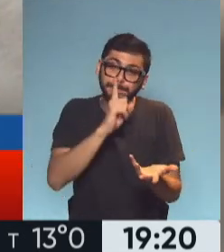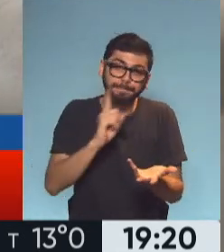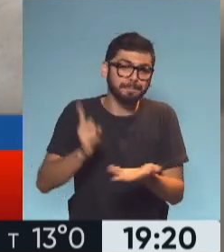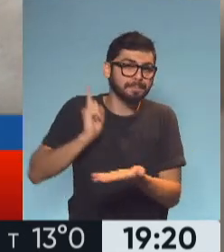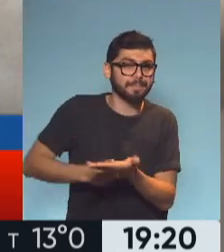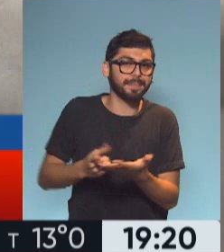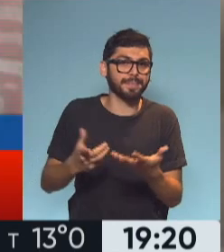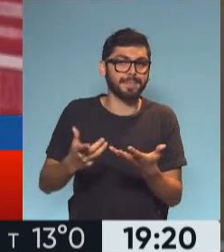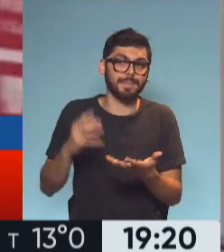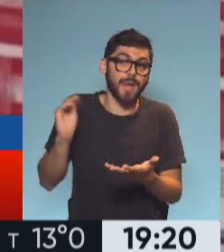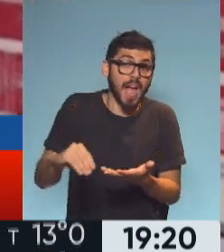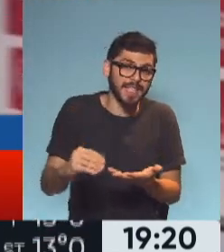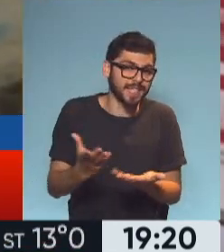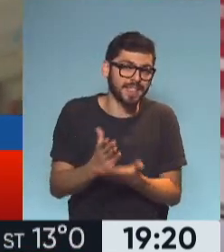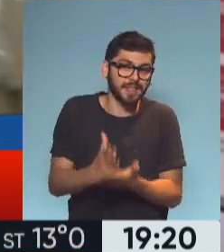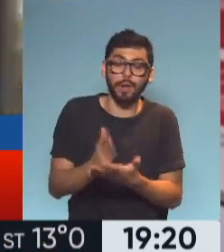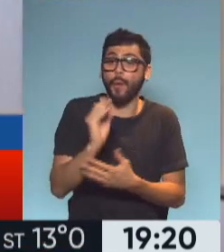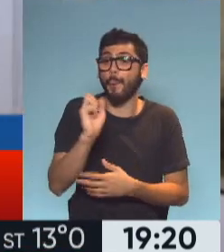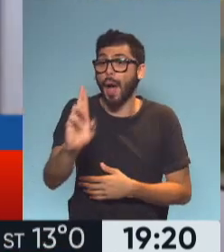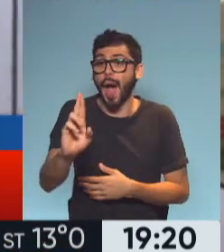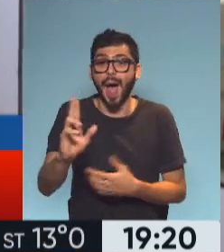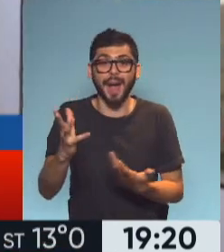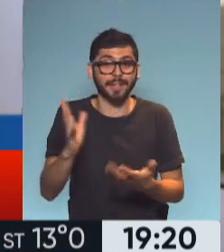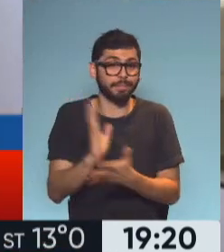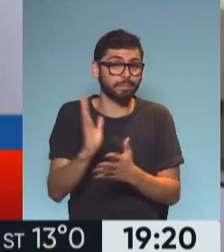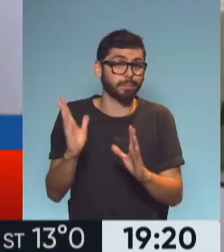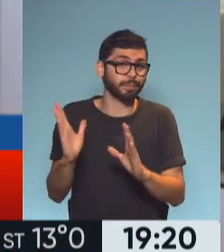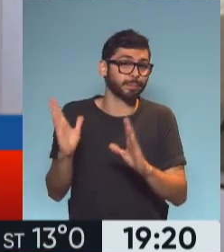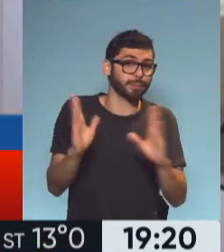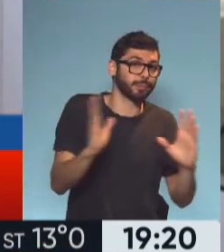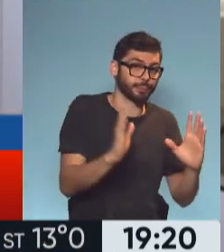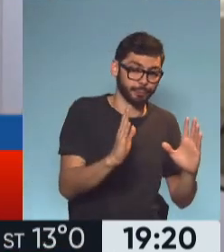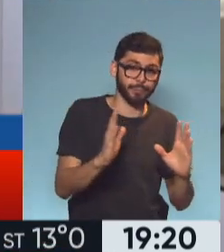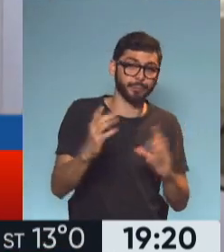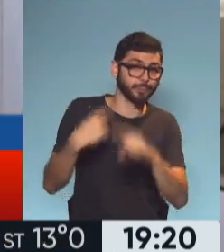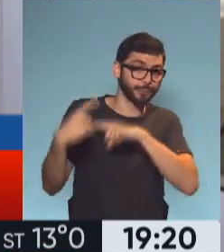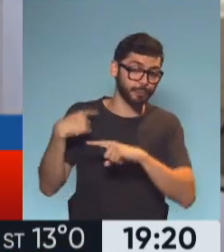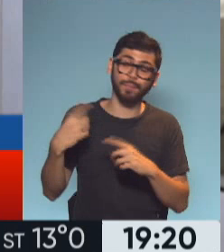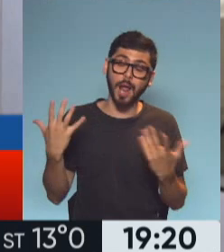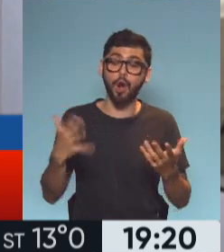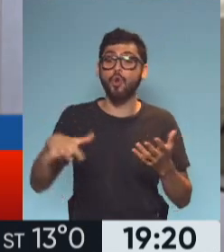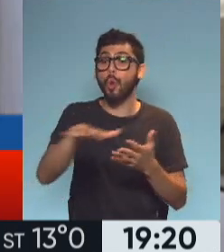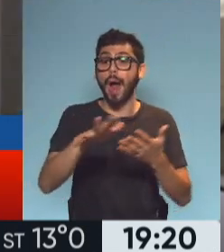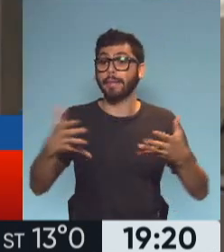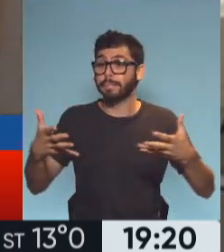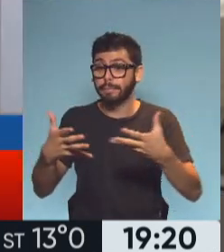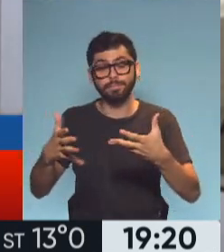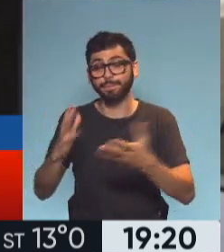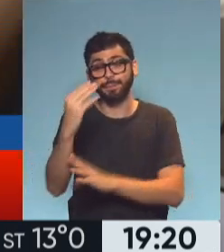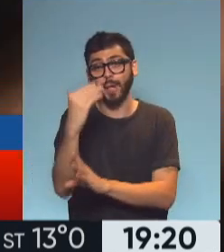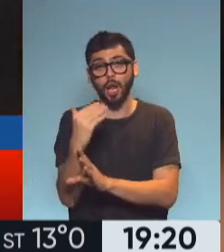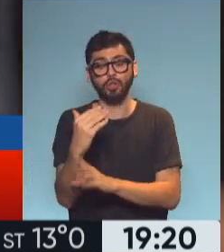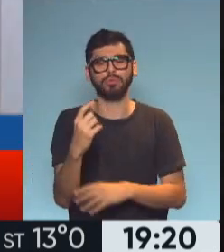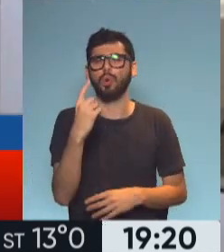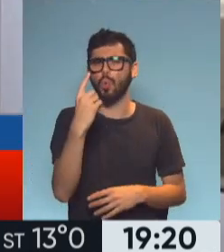estrictas bares para bajar de fase estarán en los lugares de reunión van a tener que bajar en un